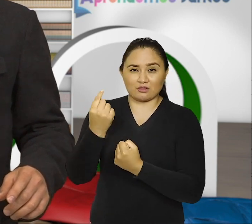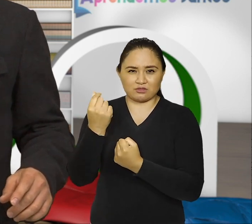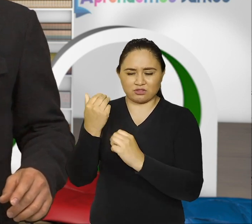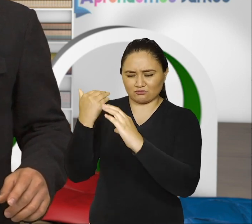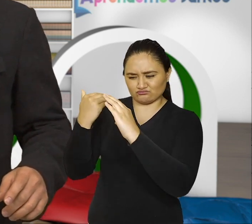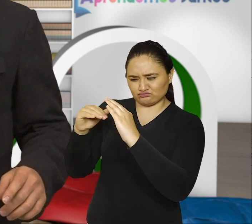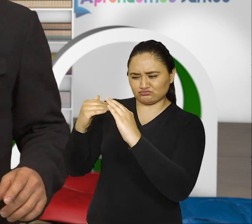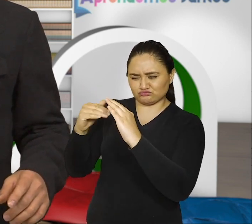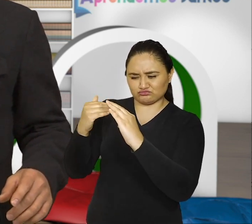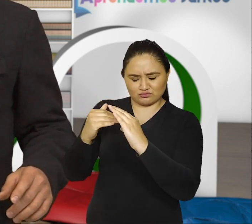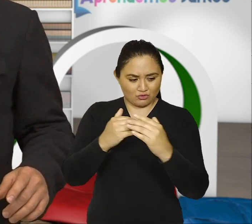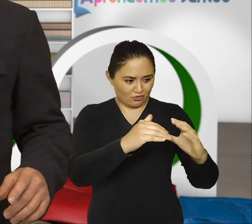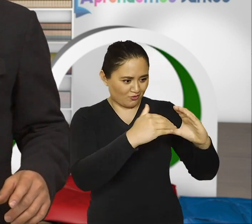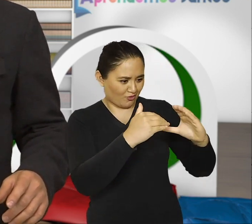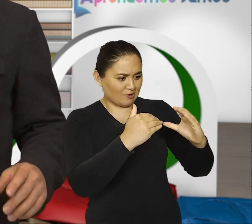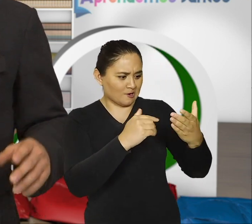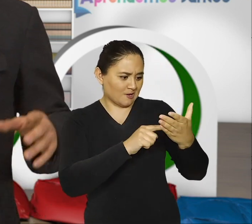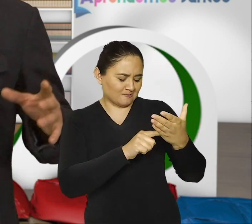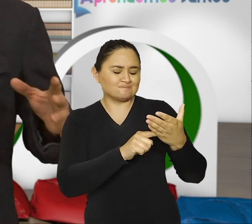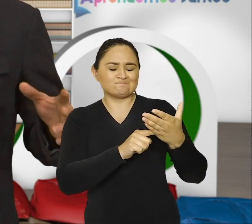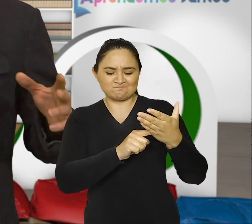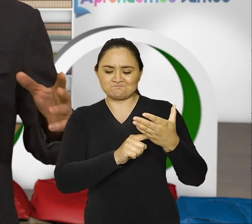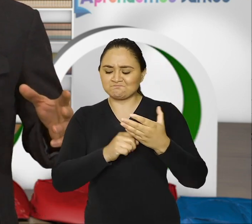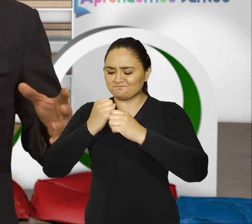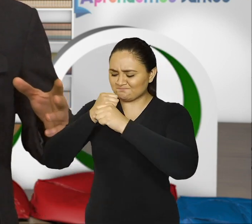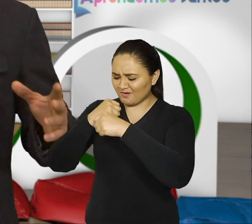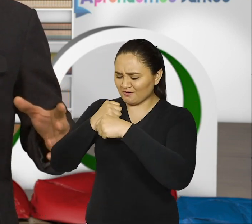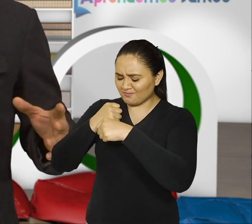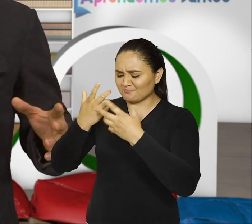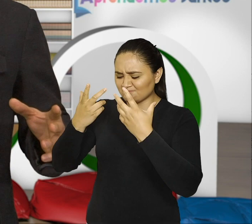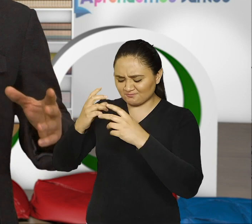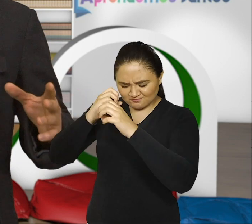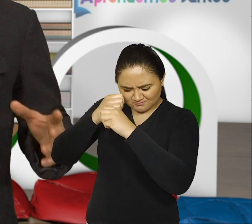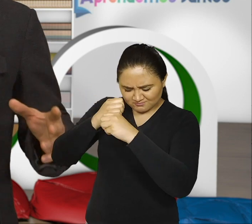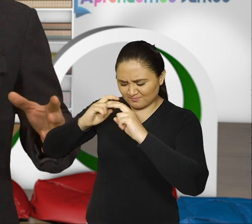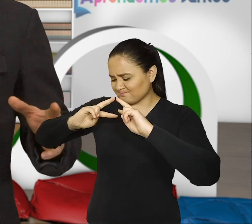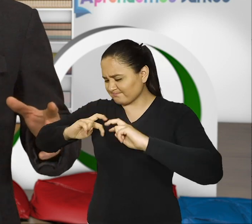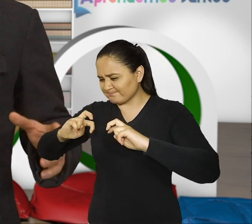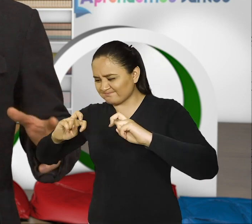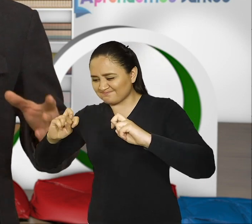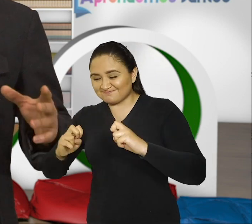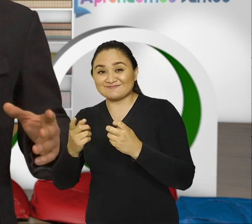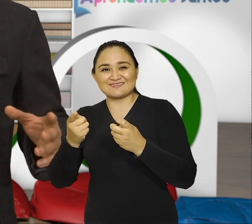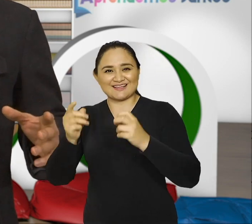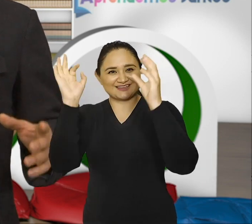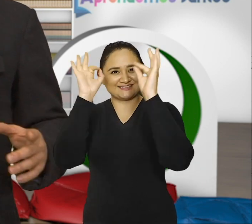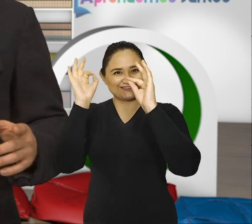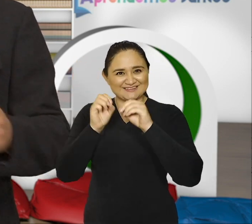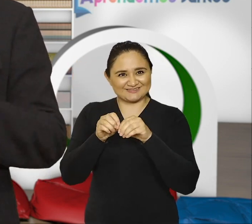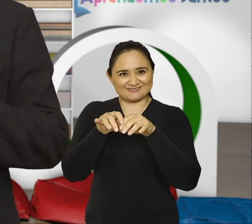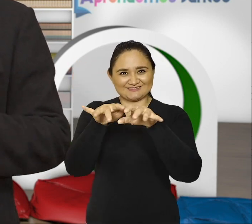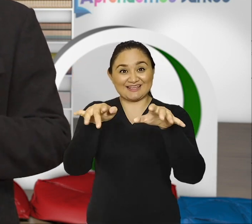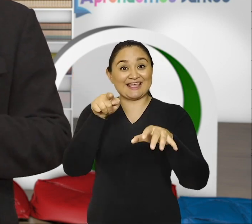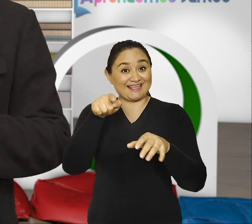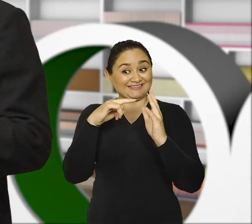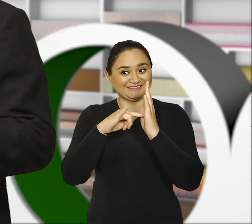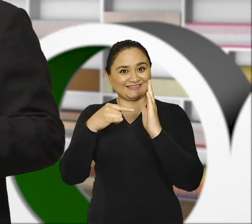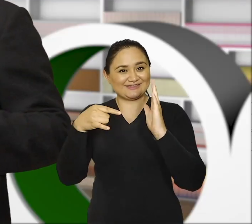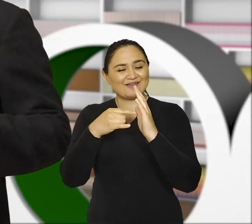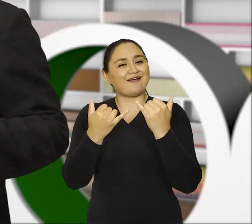a investigar y trabajar en el desarrollo de los componentes necesarios para generar y transportar corriente alterna a largas